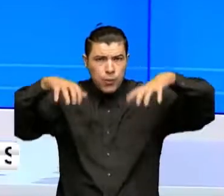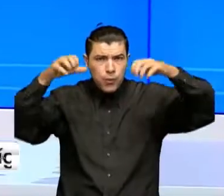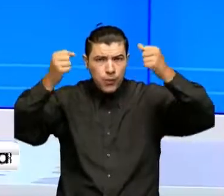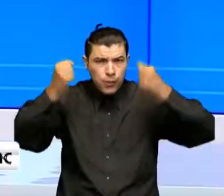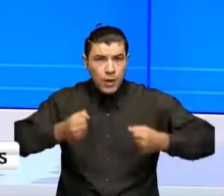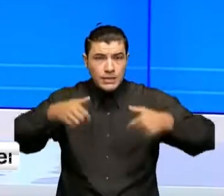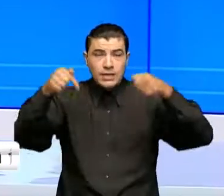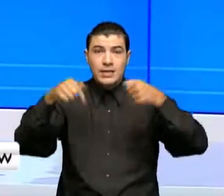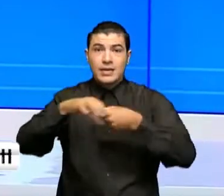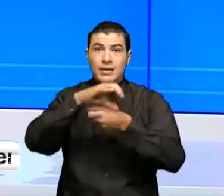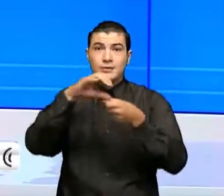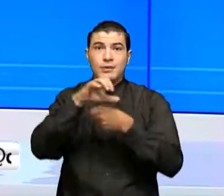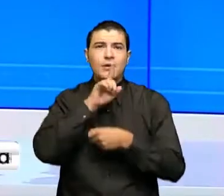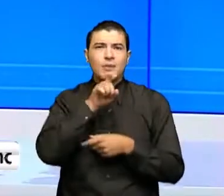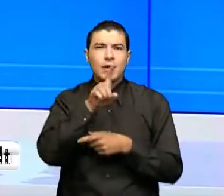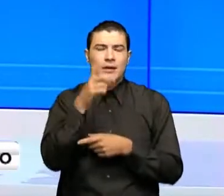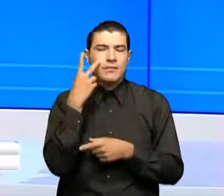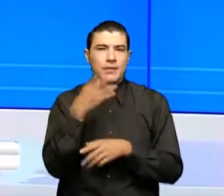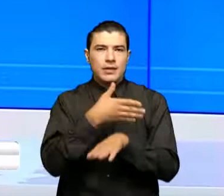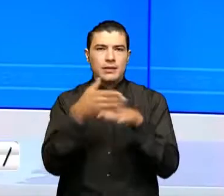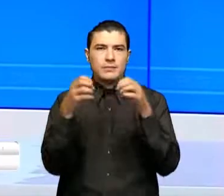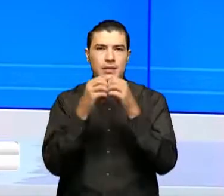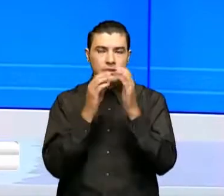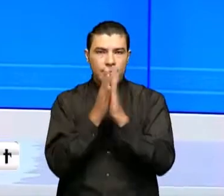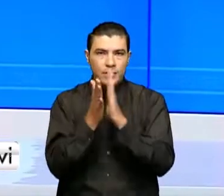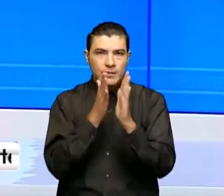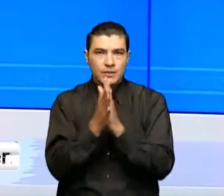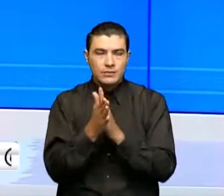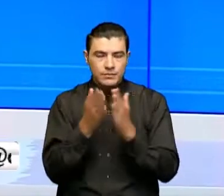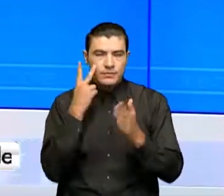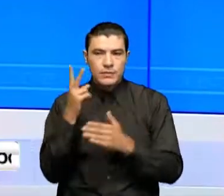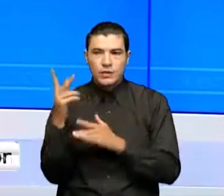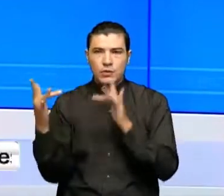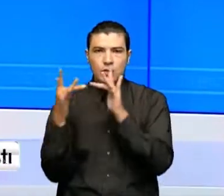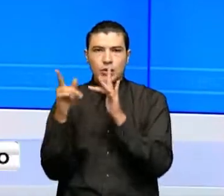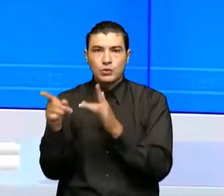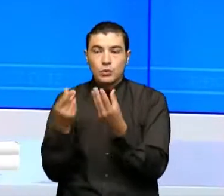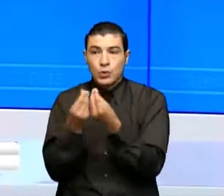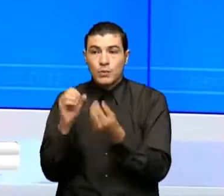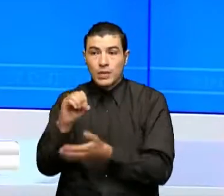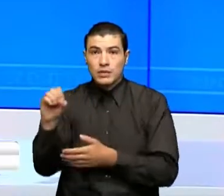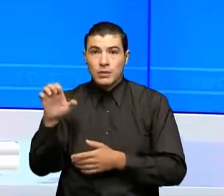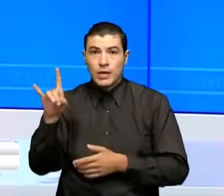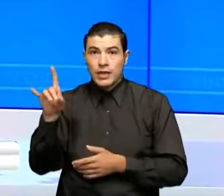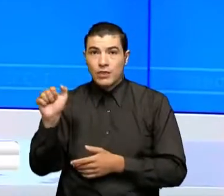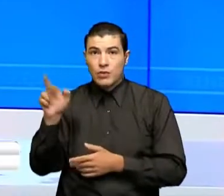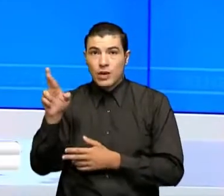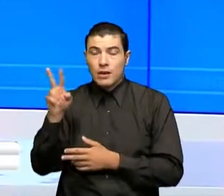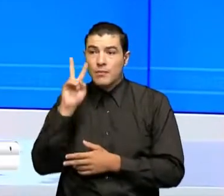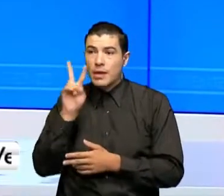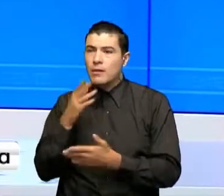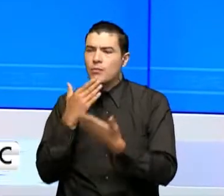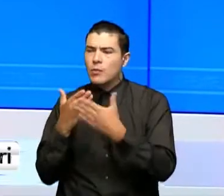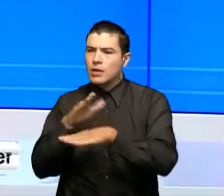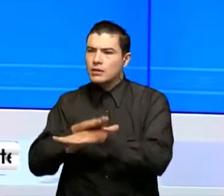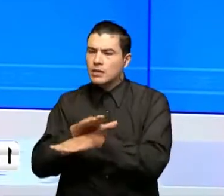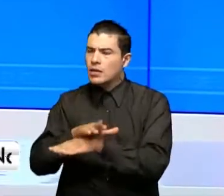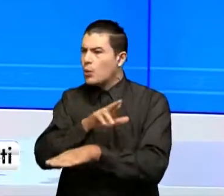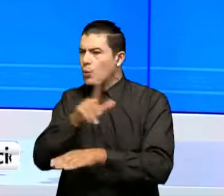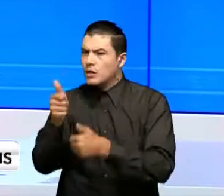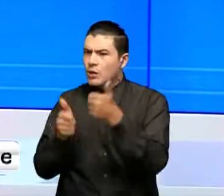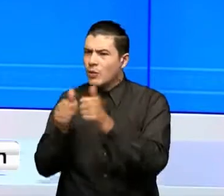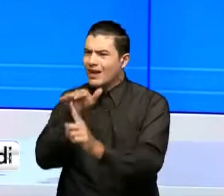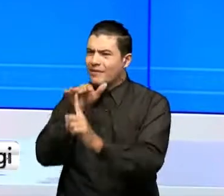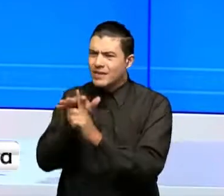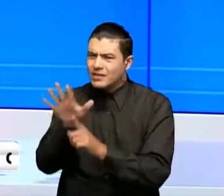sobre la capital santandereana para ampliar nos esta información hacemos contacto con nuestro compañero edward pinilla eduard buenas tardes que otras afectaciones